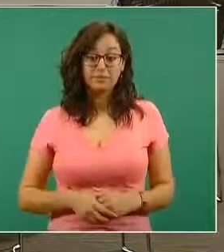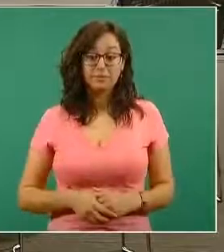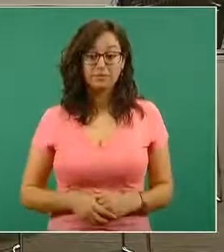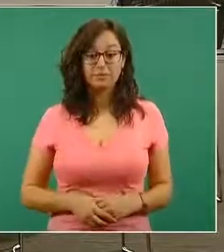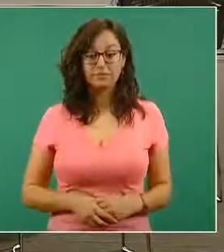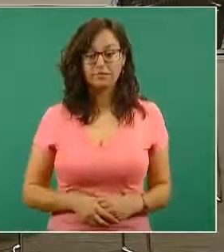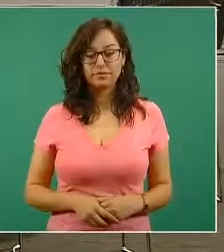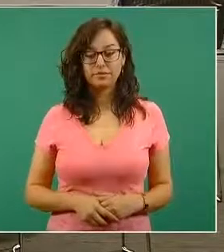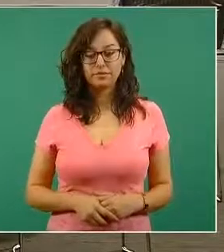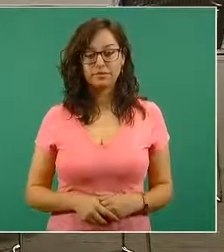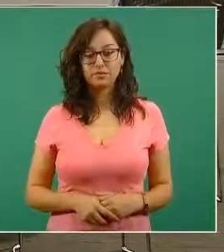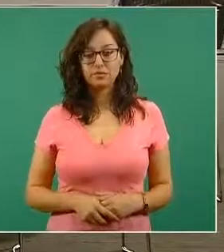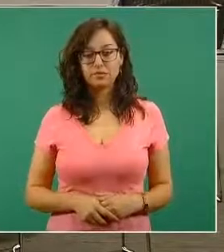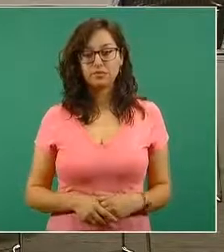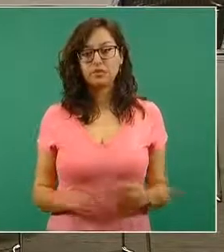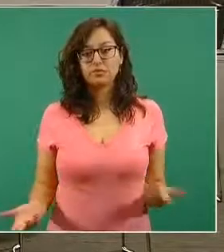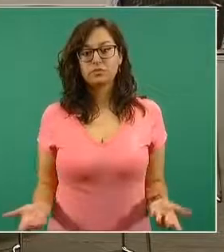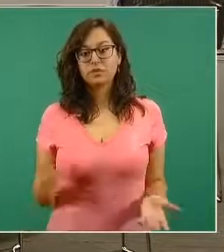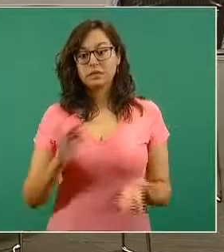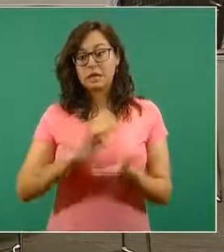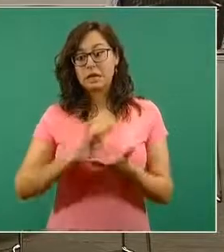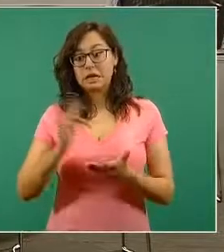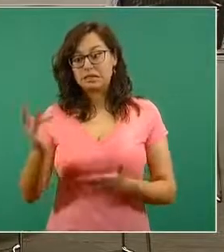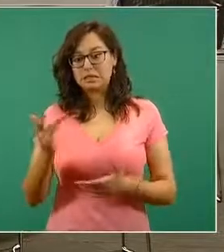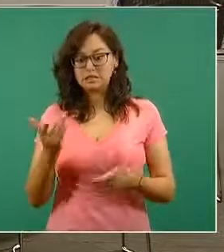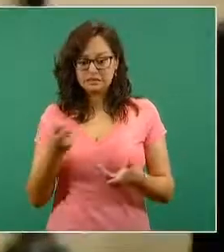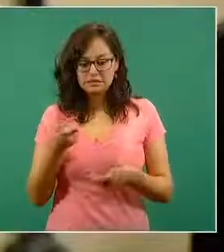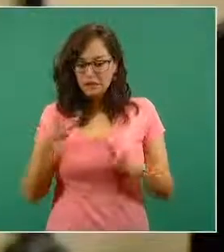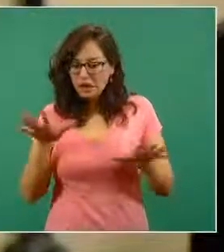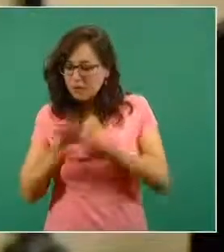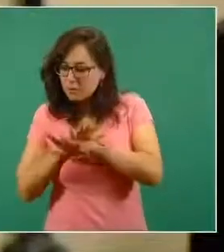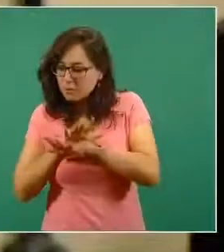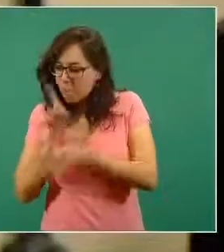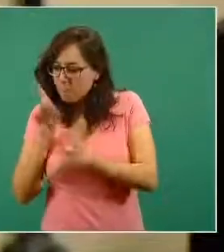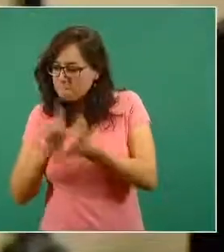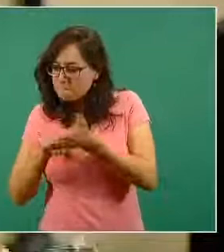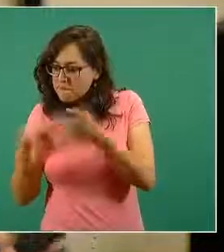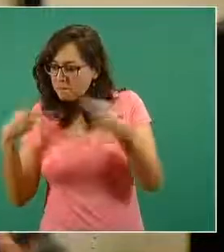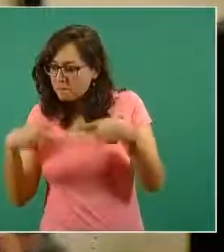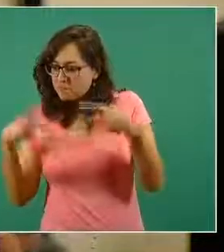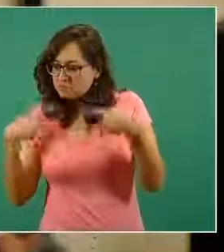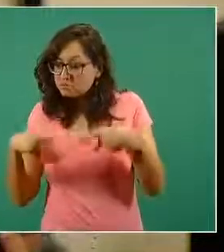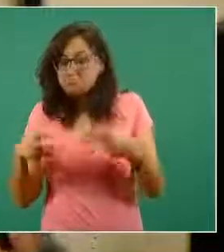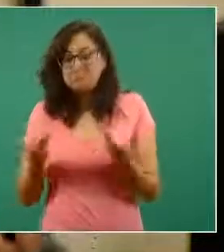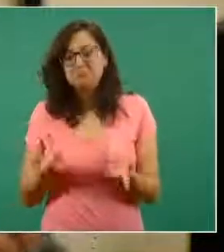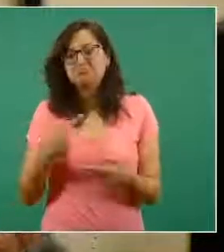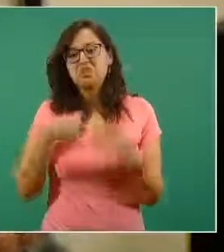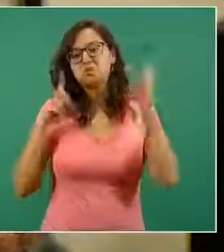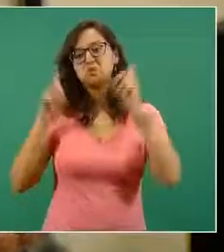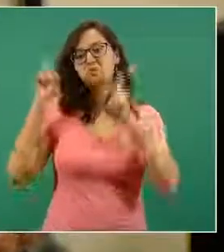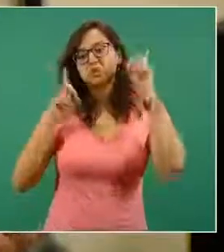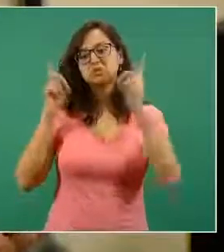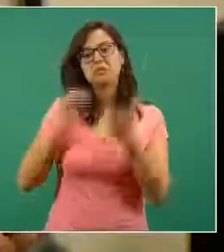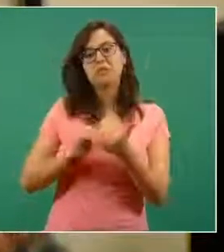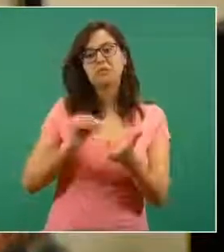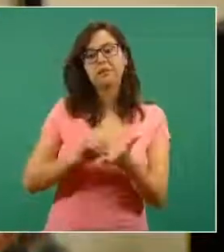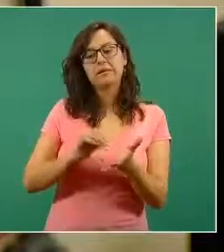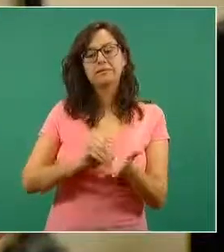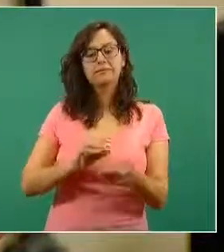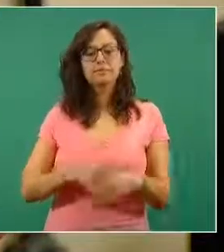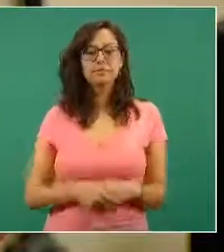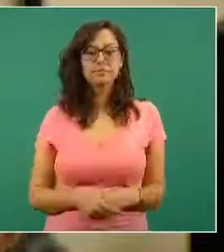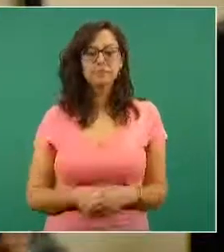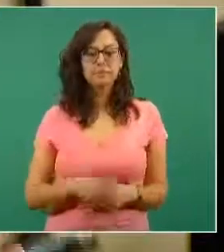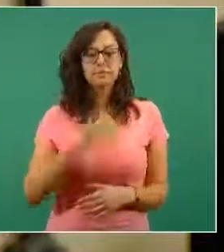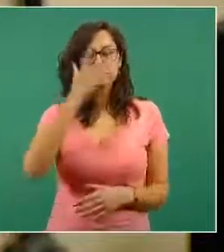Gracias. Digo, la variación es de más de 1,000 personas, entonces sí nos queda un poquito de dudas. Pero bueno, otra pregunta. El día de mañana